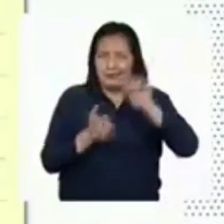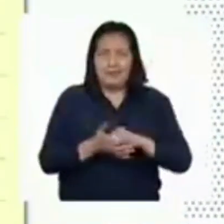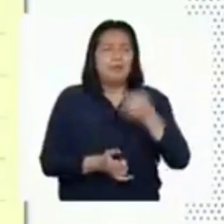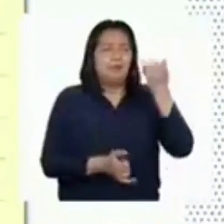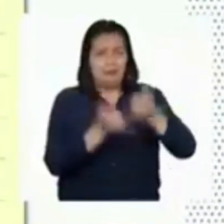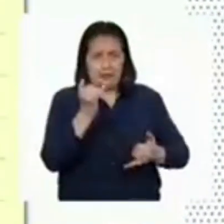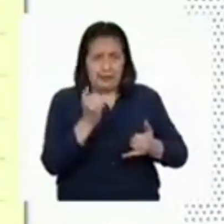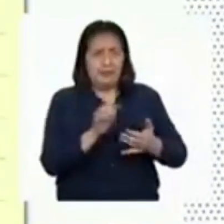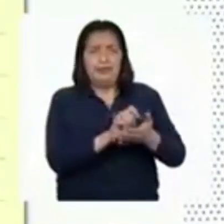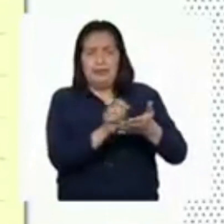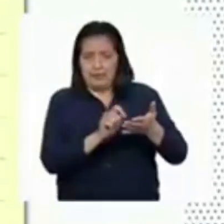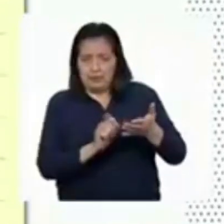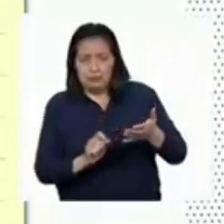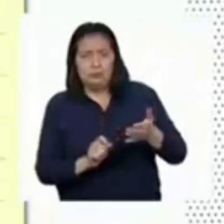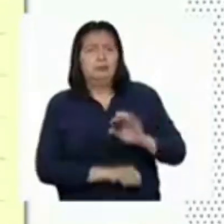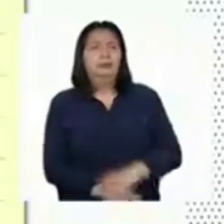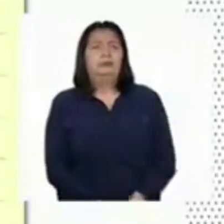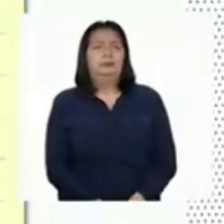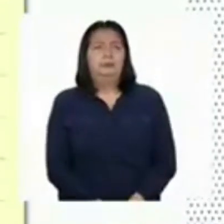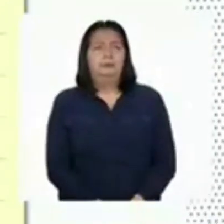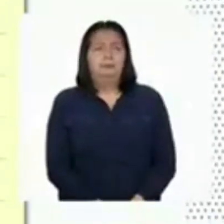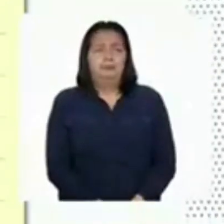las conclusiones.